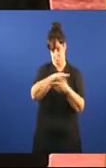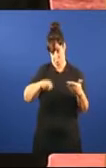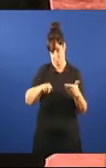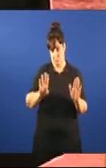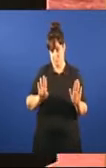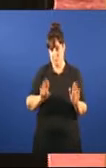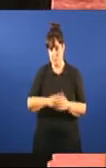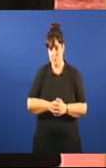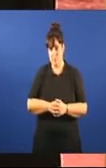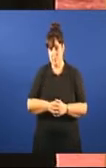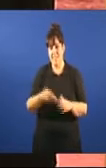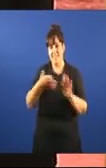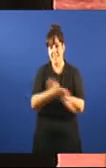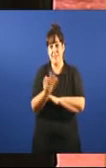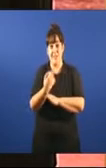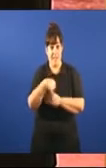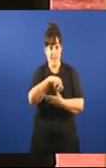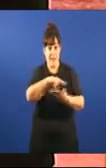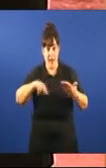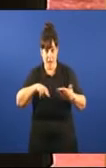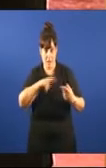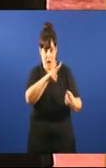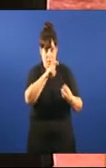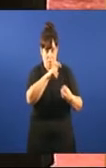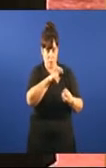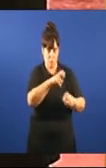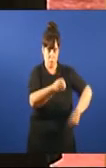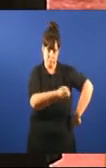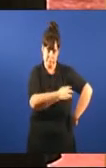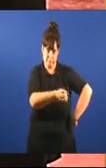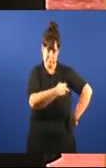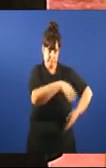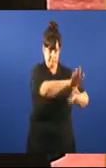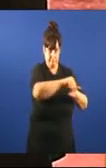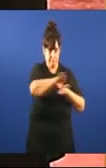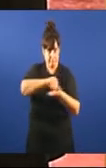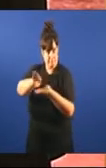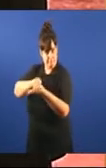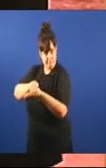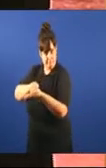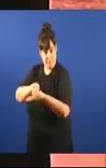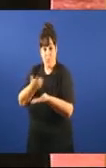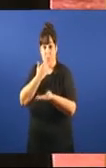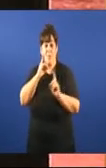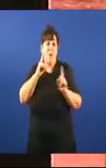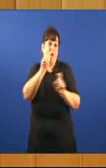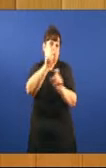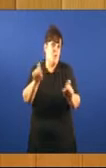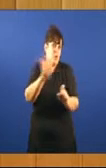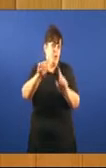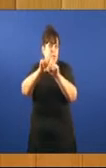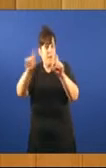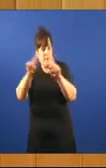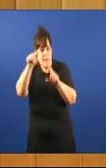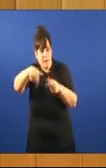e xestione todos os impostos polos que tributan os cidadáns e as empresas que operan en Galiza.